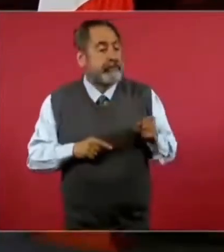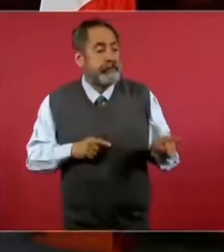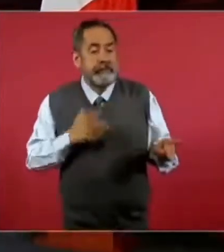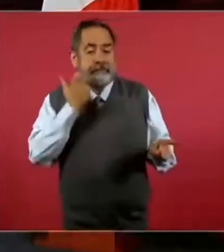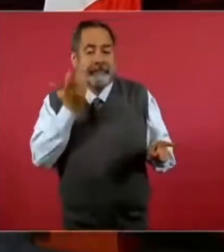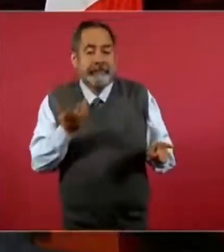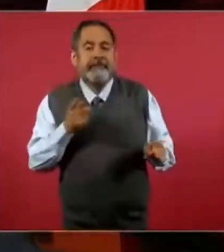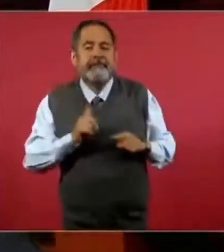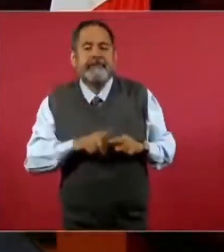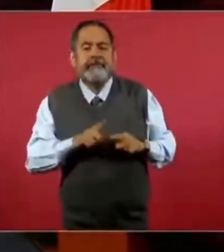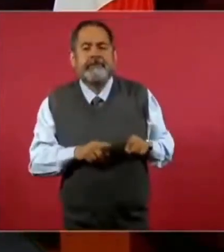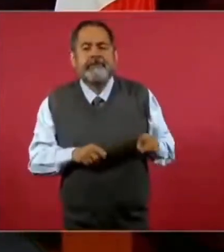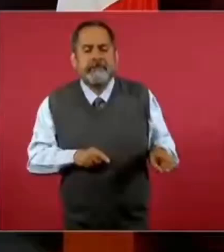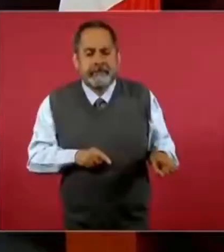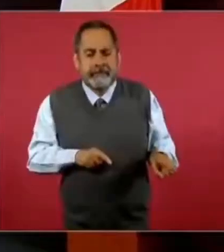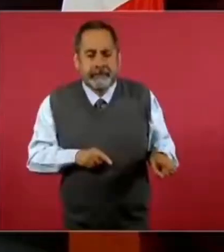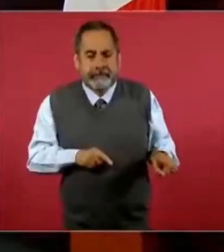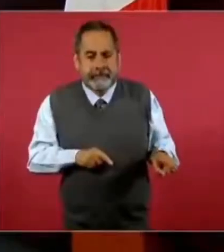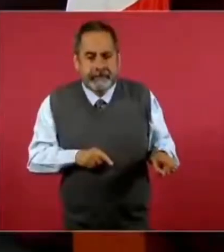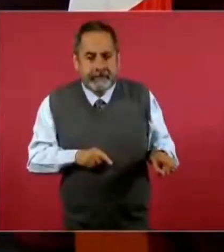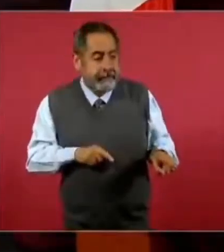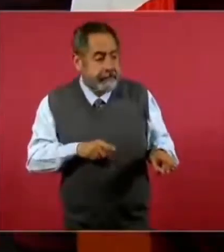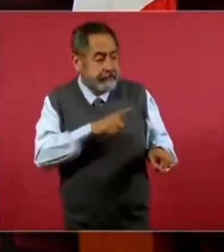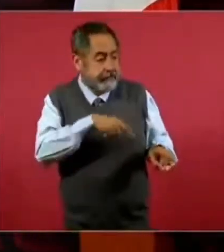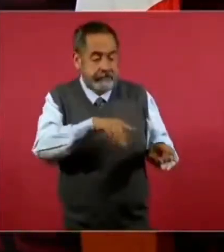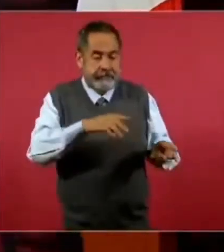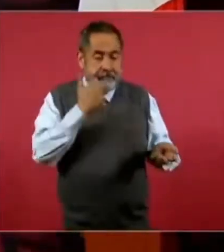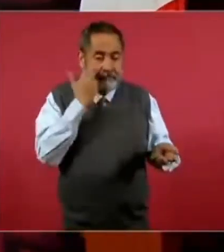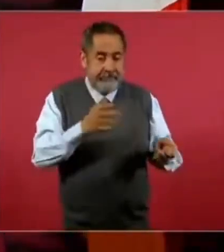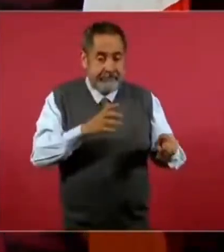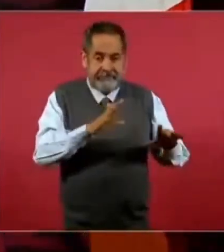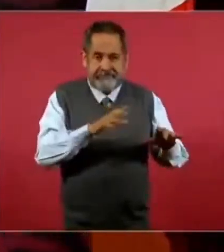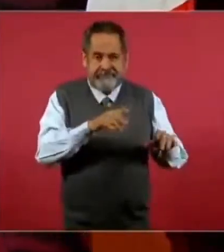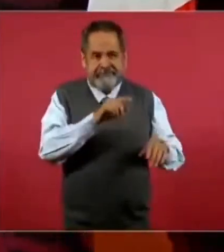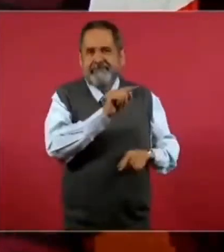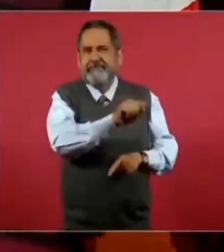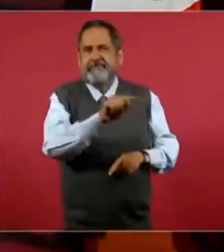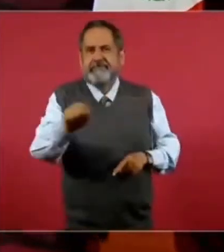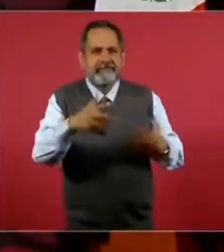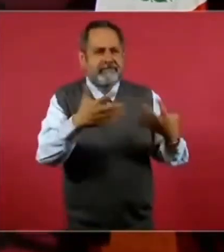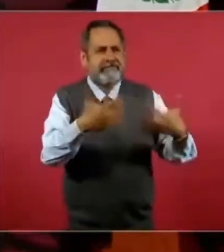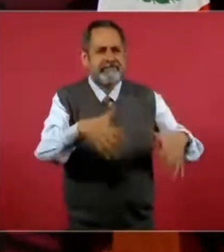querían que las plantas de